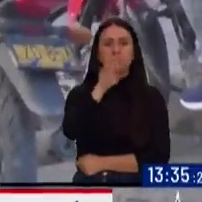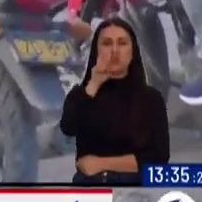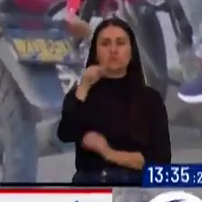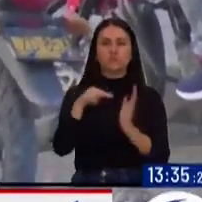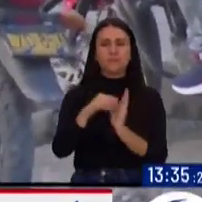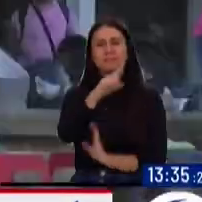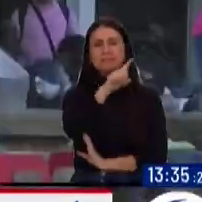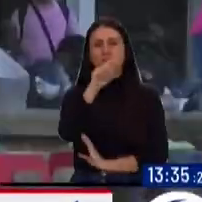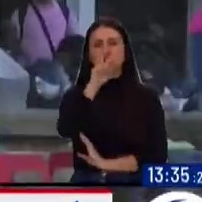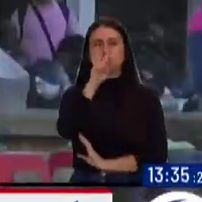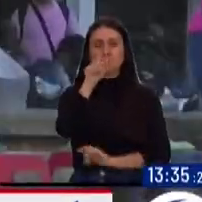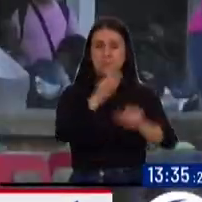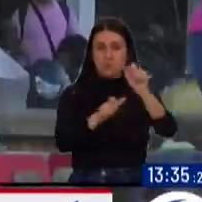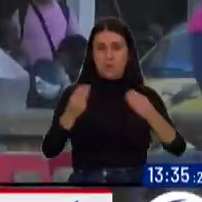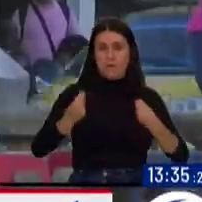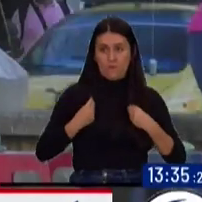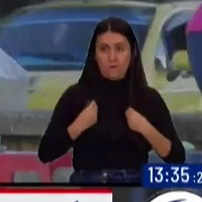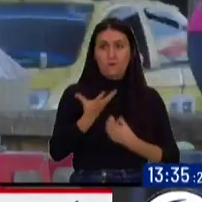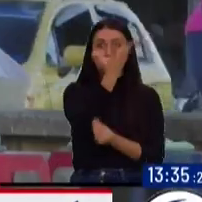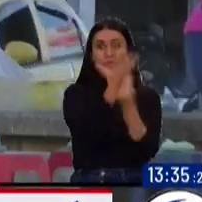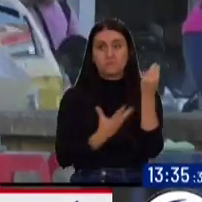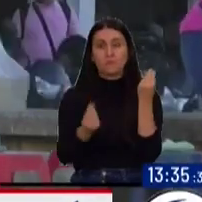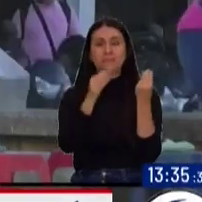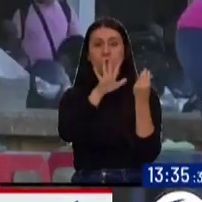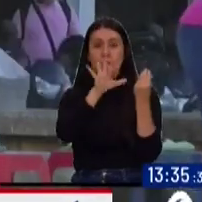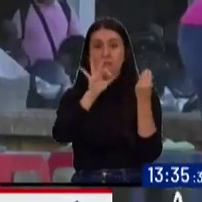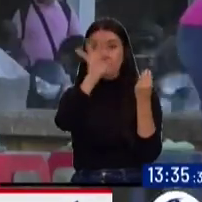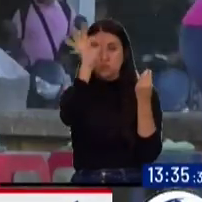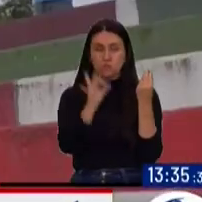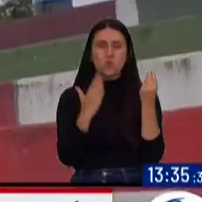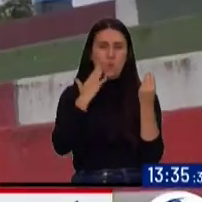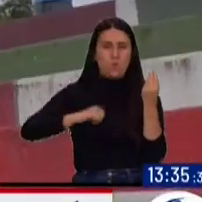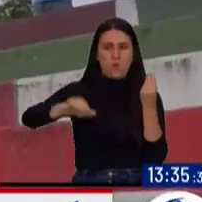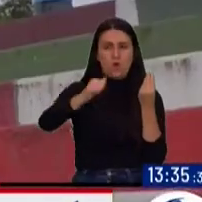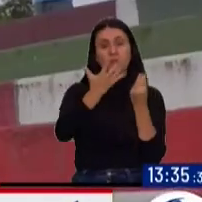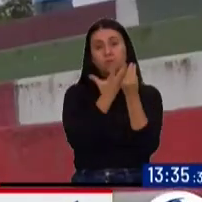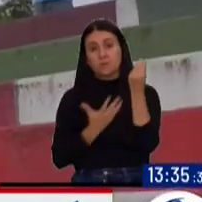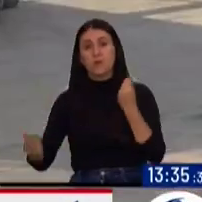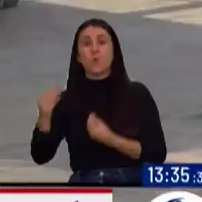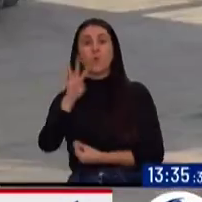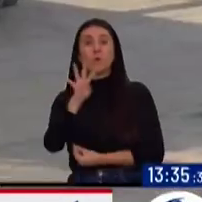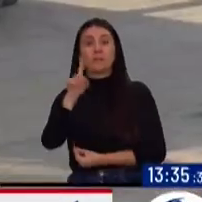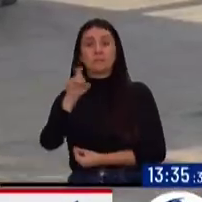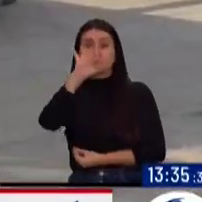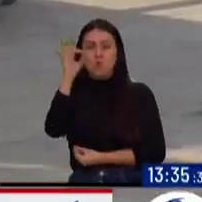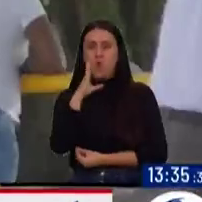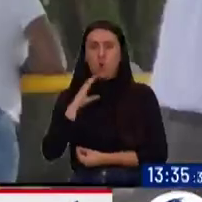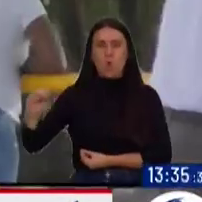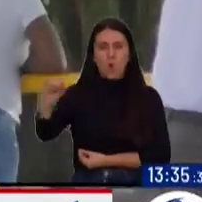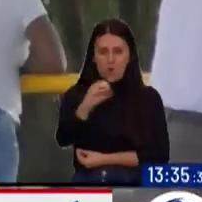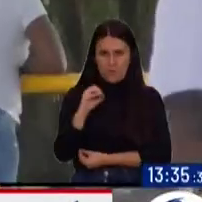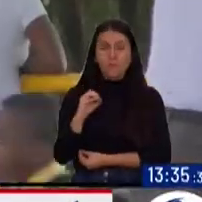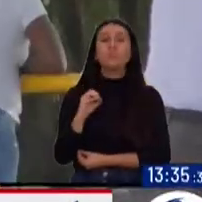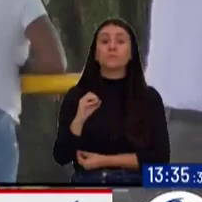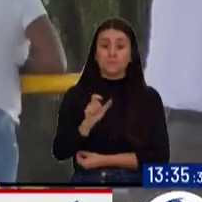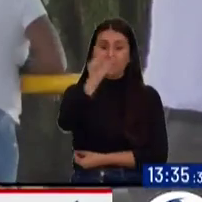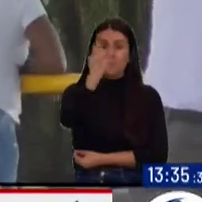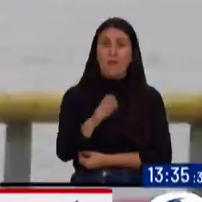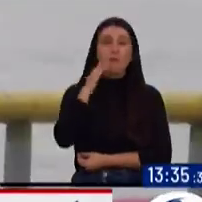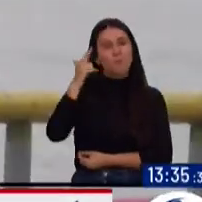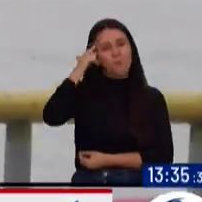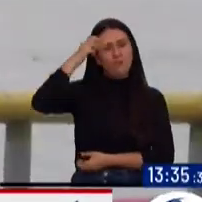142.184 habitantes, el 53.9% son mujeres y el 46.1% hombres. Para la trabajadora social Ana